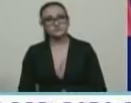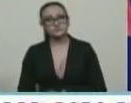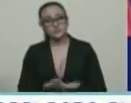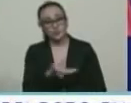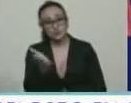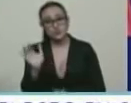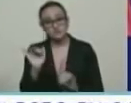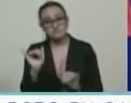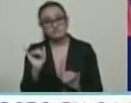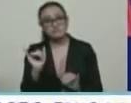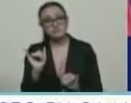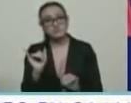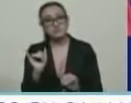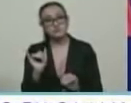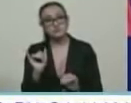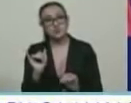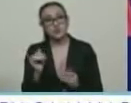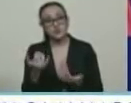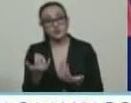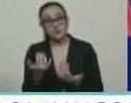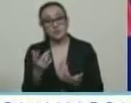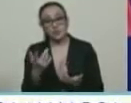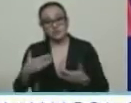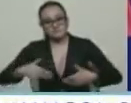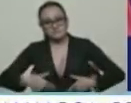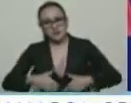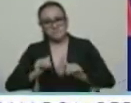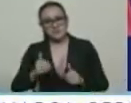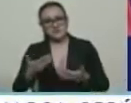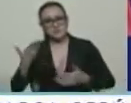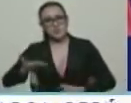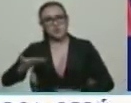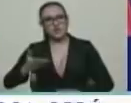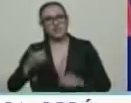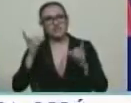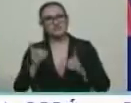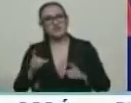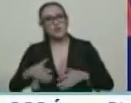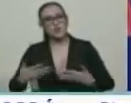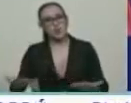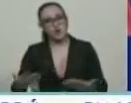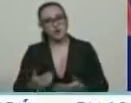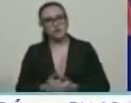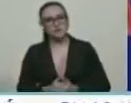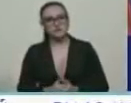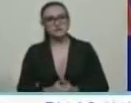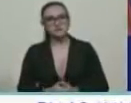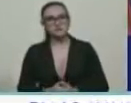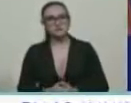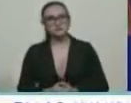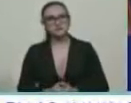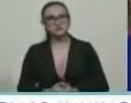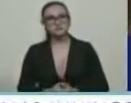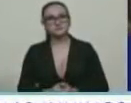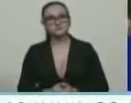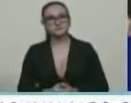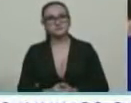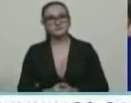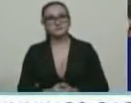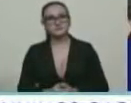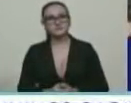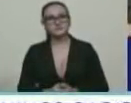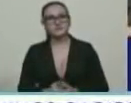ustedes pueden dar los pasos importantes y decidir qué son estos pasos a dar. Y